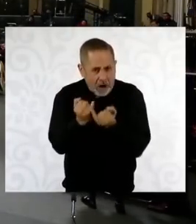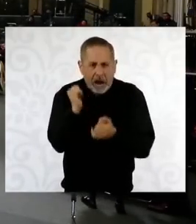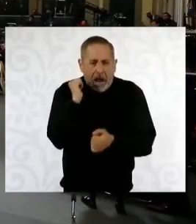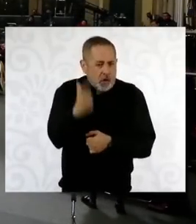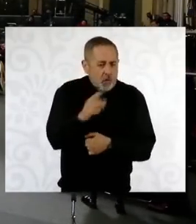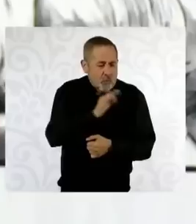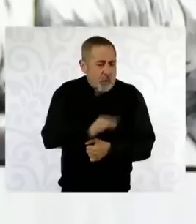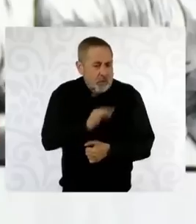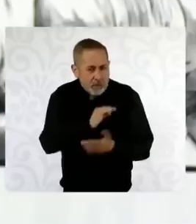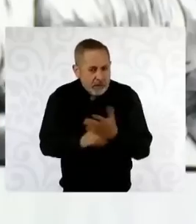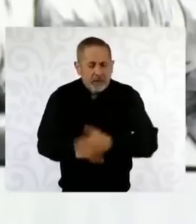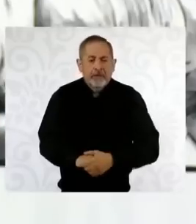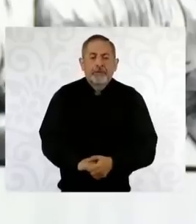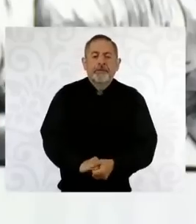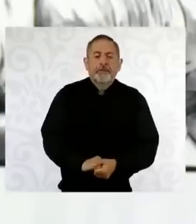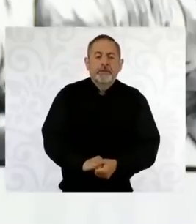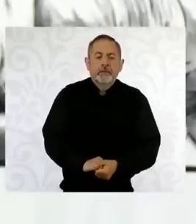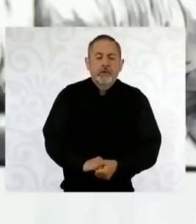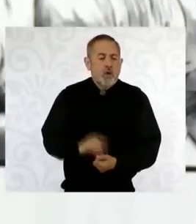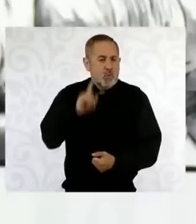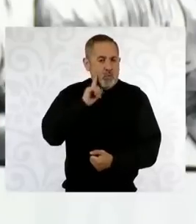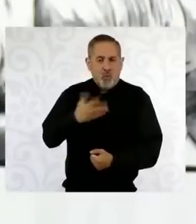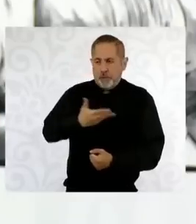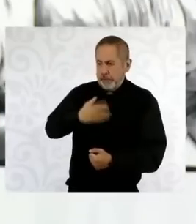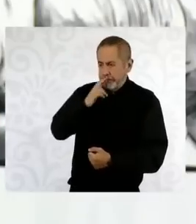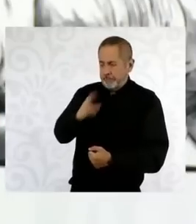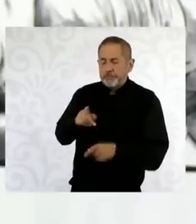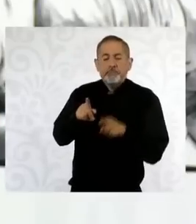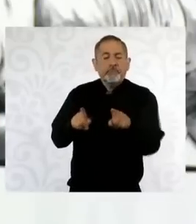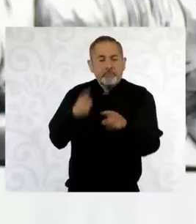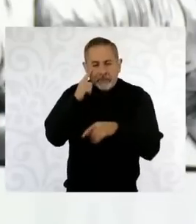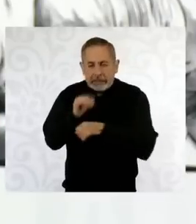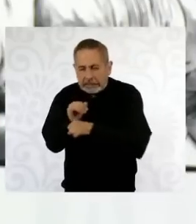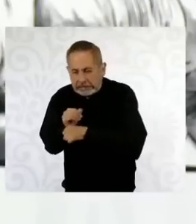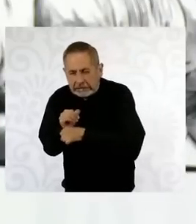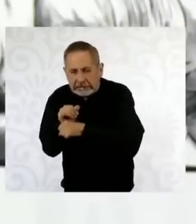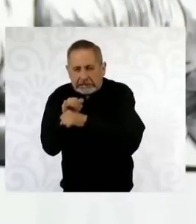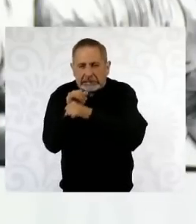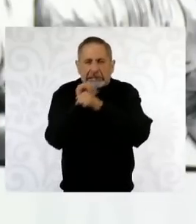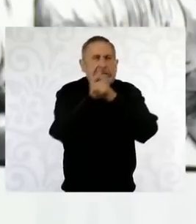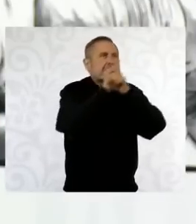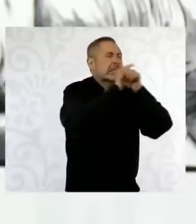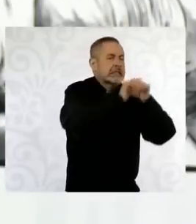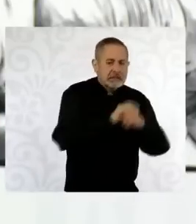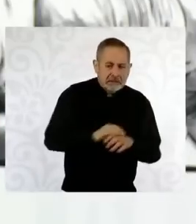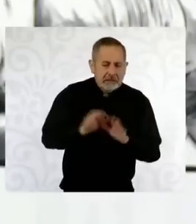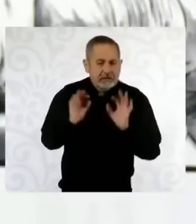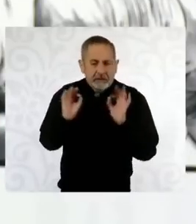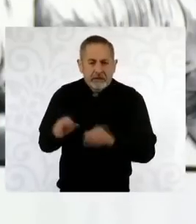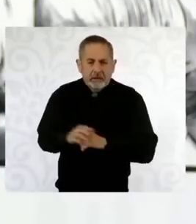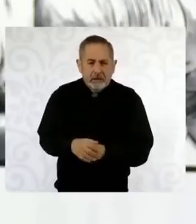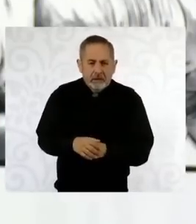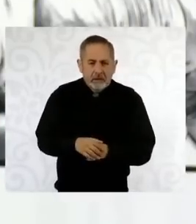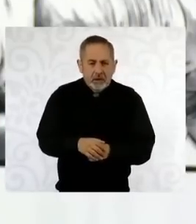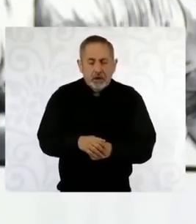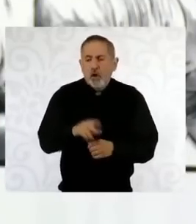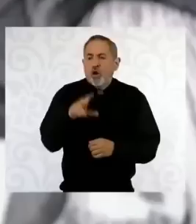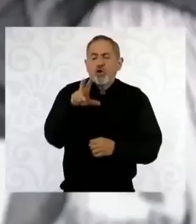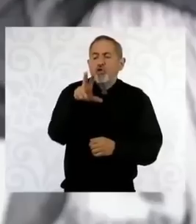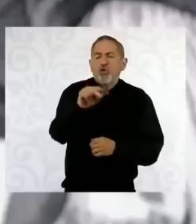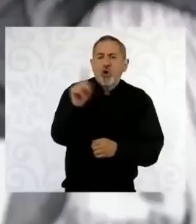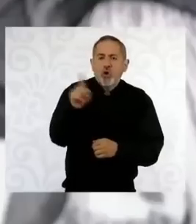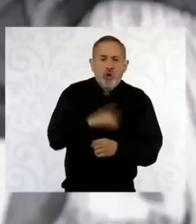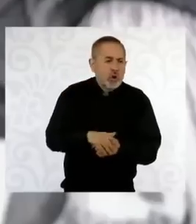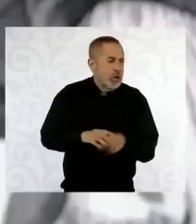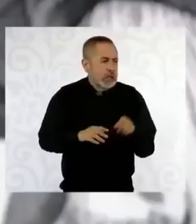pudiera. Esto proviene de las investigaciones, no es que haya presuntamente